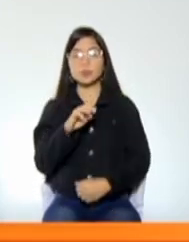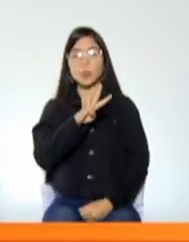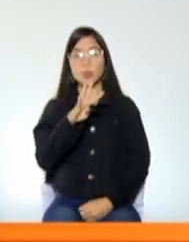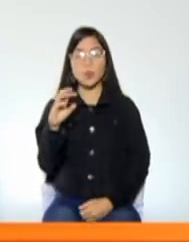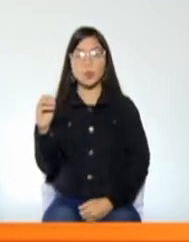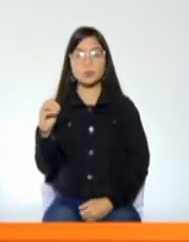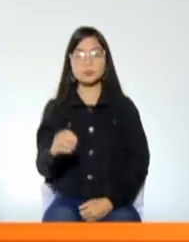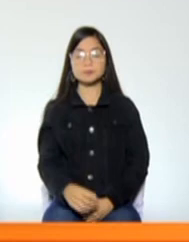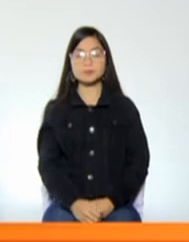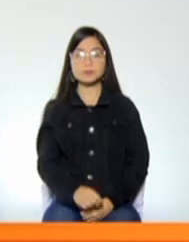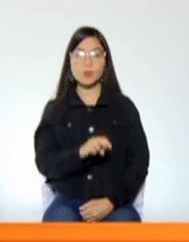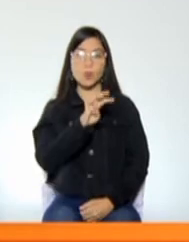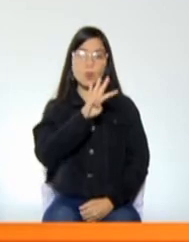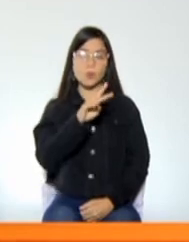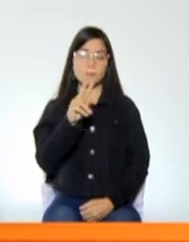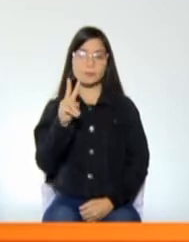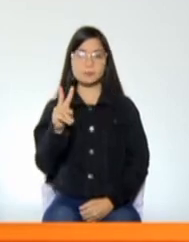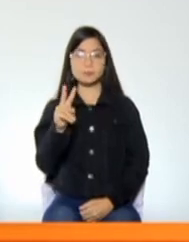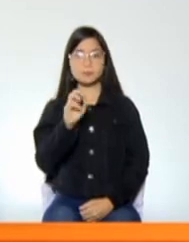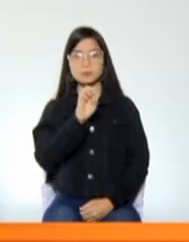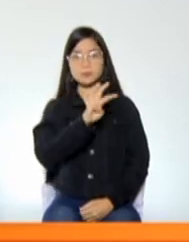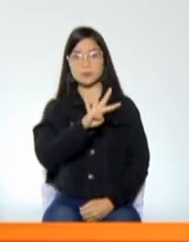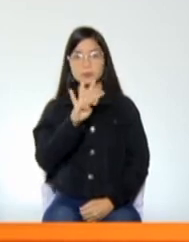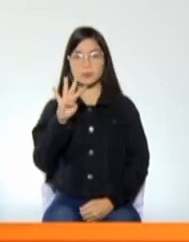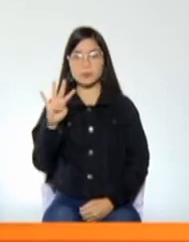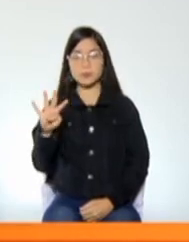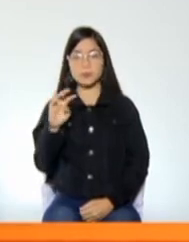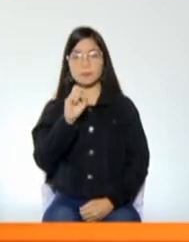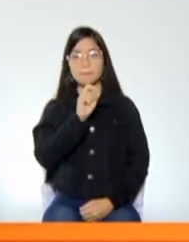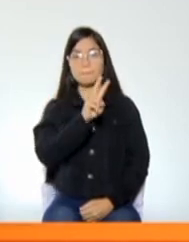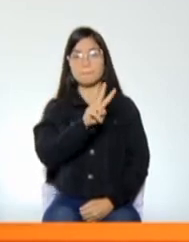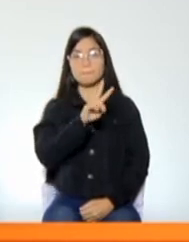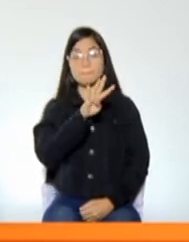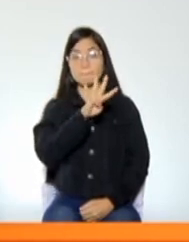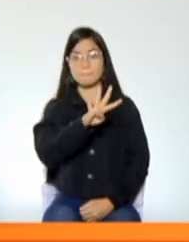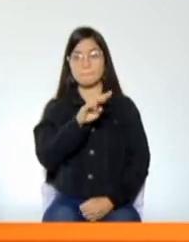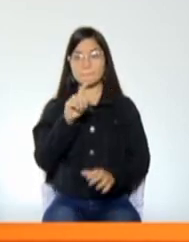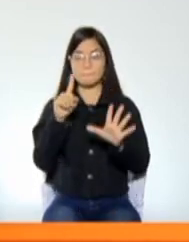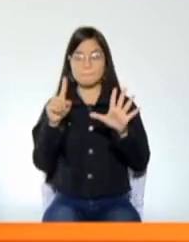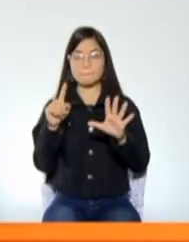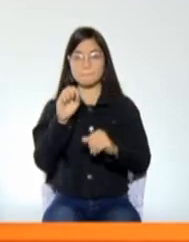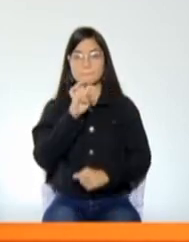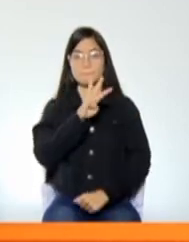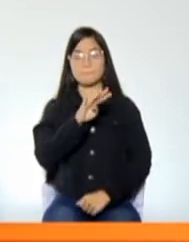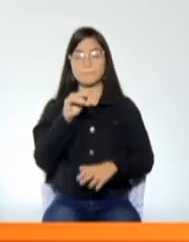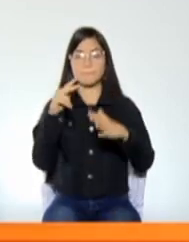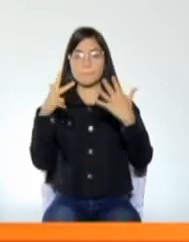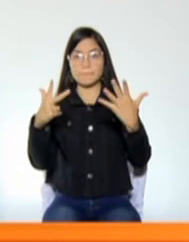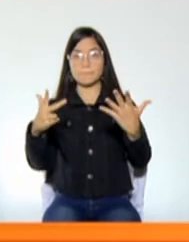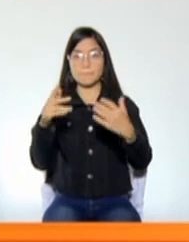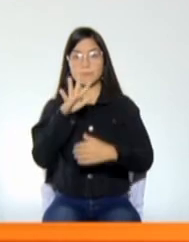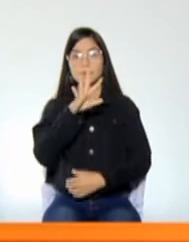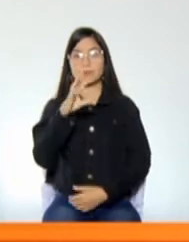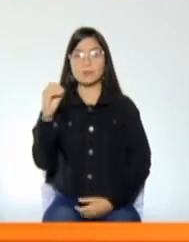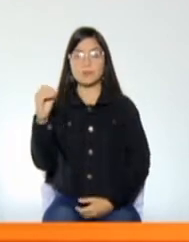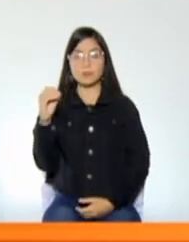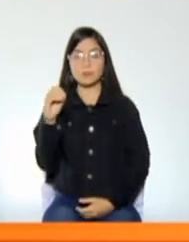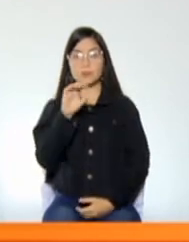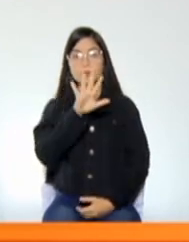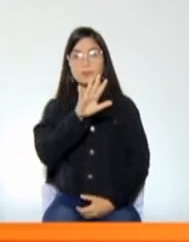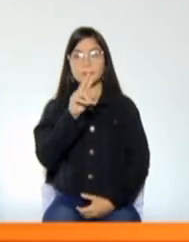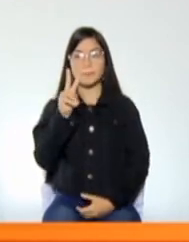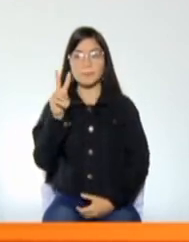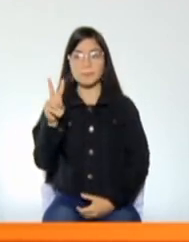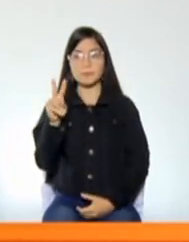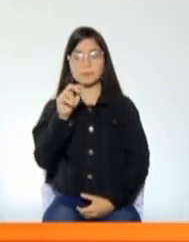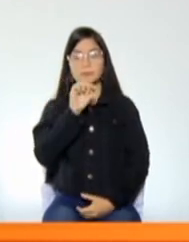40, 42, 44, 46, 48, 50,